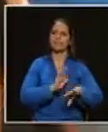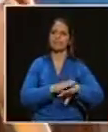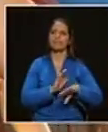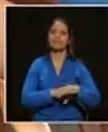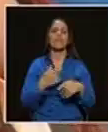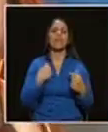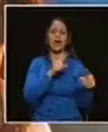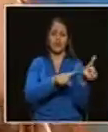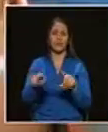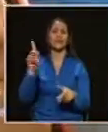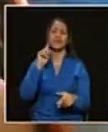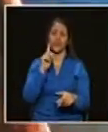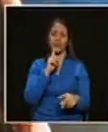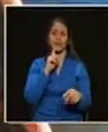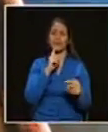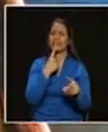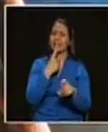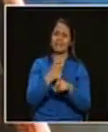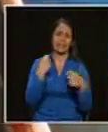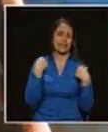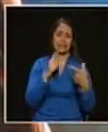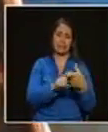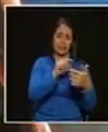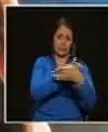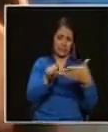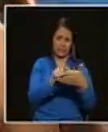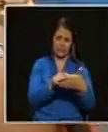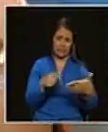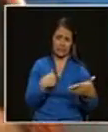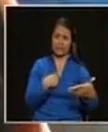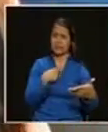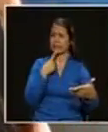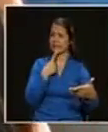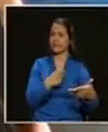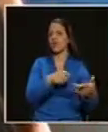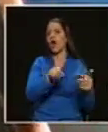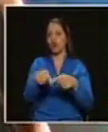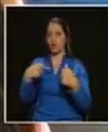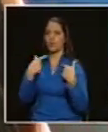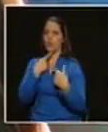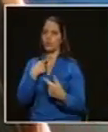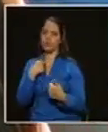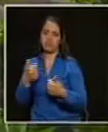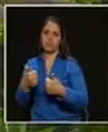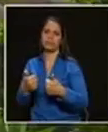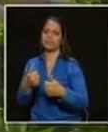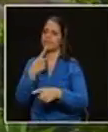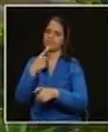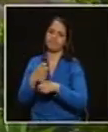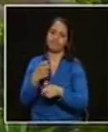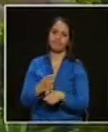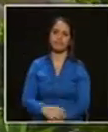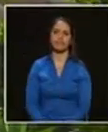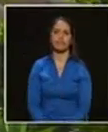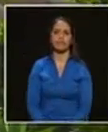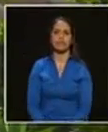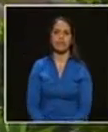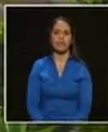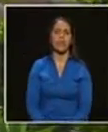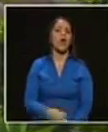conozco muchas personas sordas que les es muy difícil el español y a otros pues que les gusta mucho, pero se les dificulta. Es capaz de